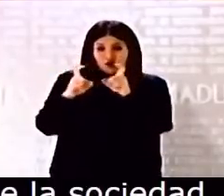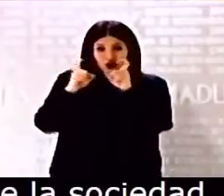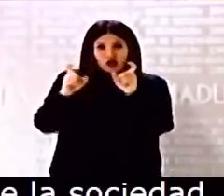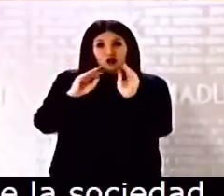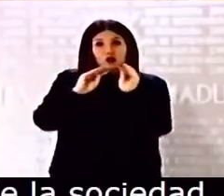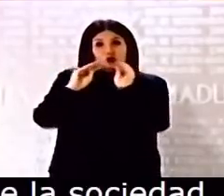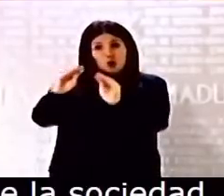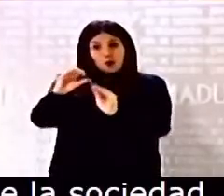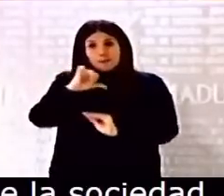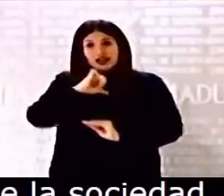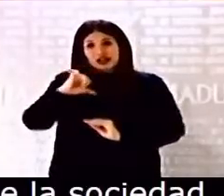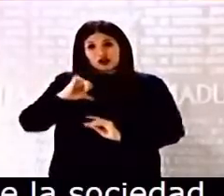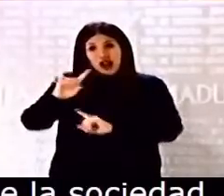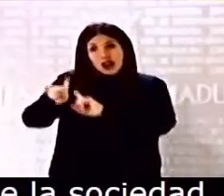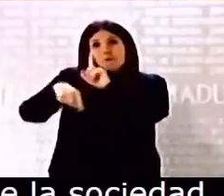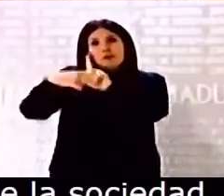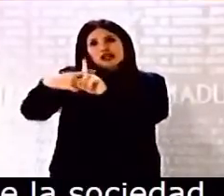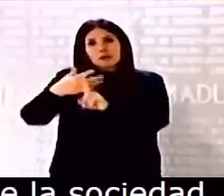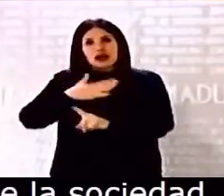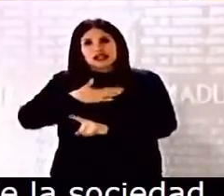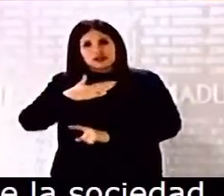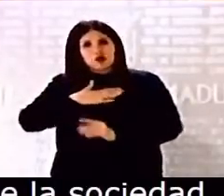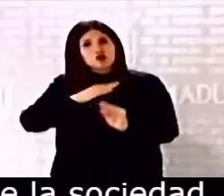arriesgan parte de su patrimonio